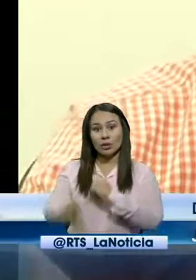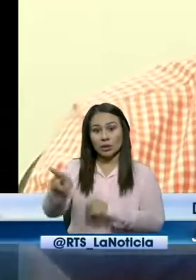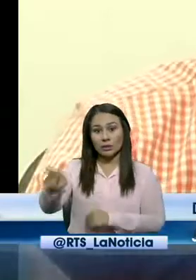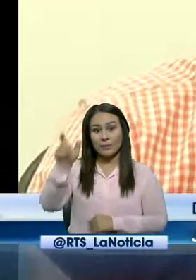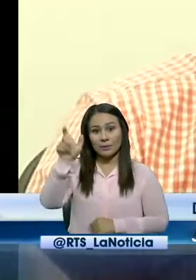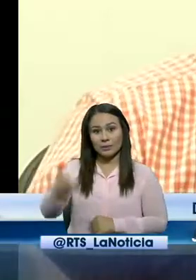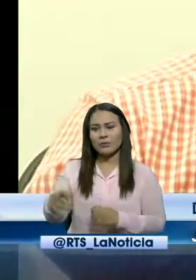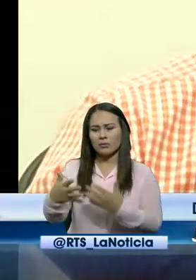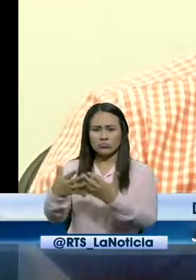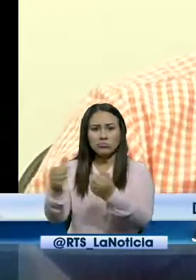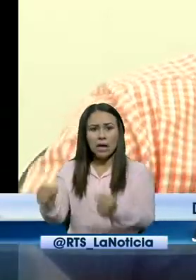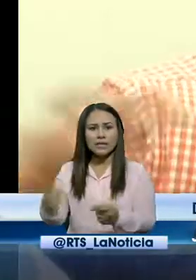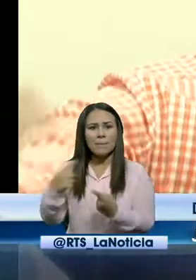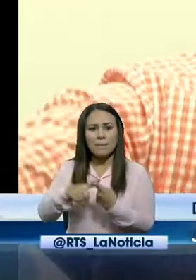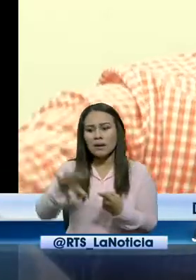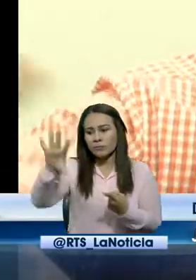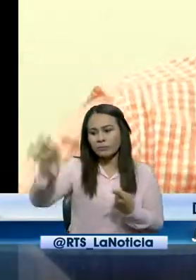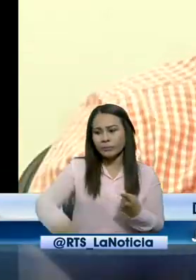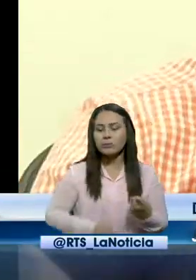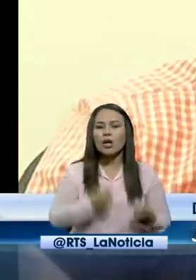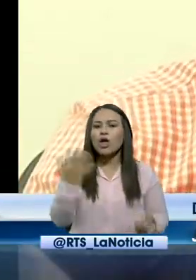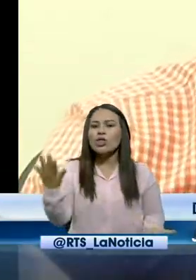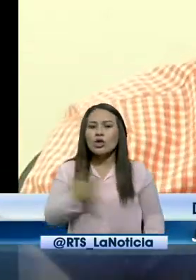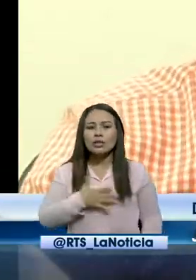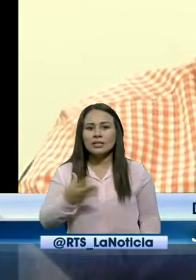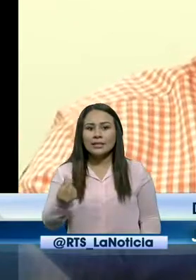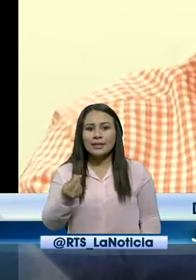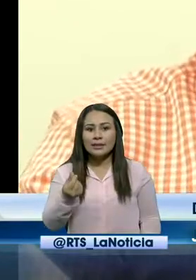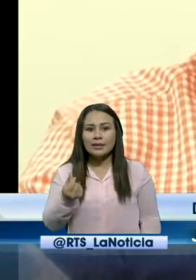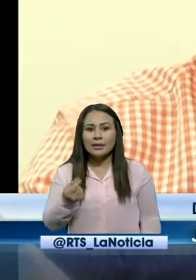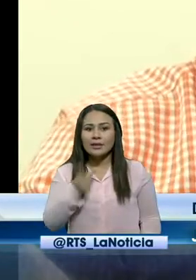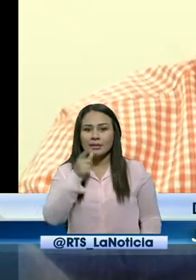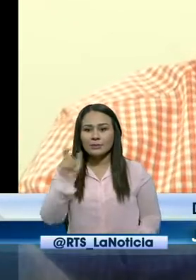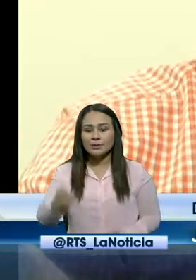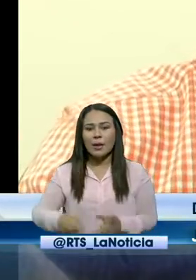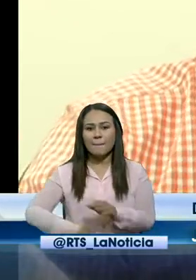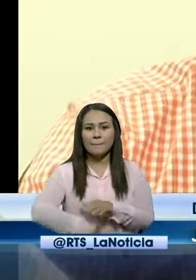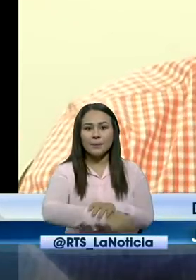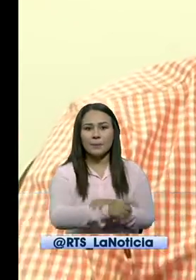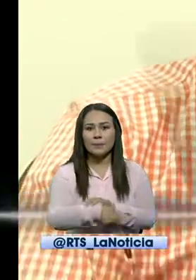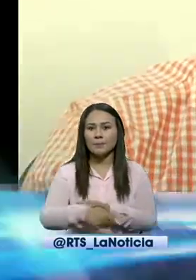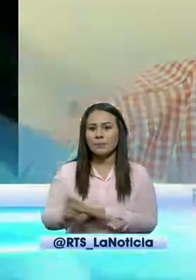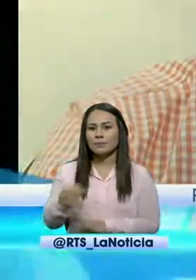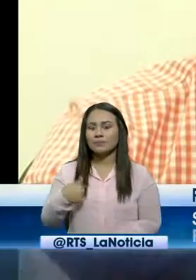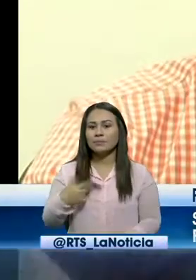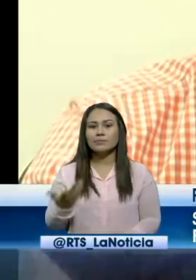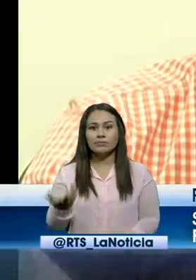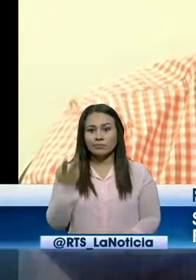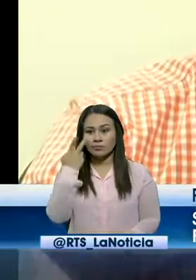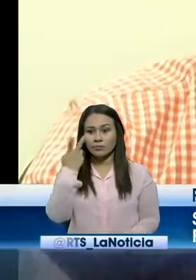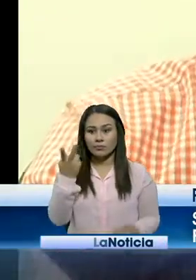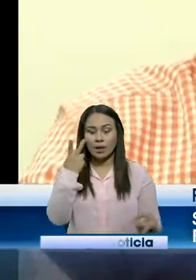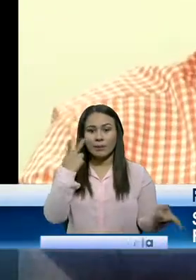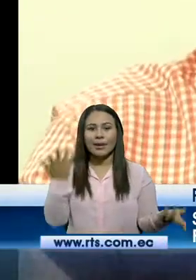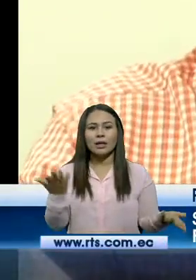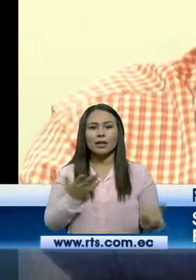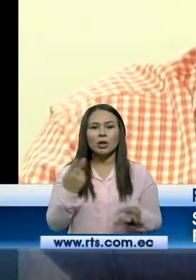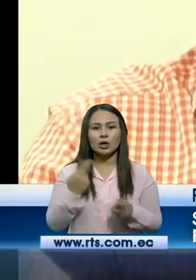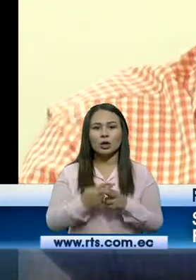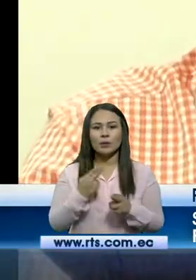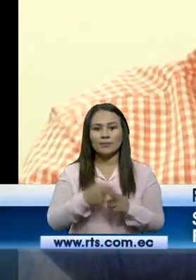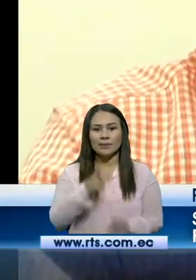estas personas, sino seguir la ruta del dinero, el hilo de los testaferros, ¿verdad? Tratar de ver a nombre de quién